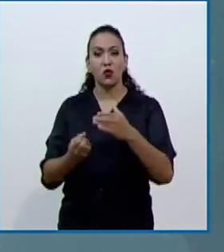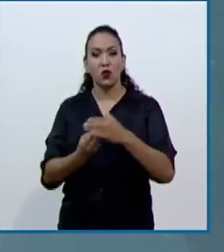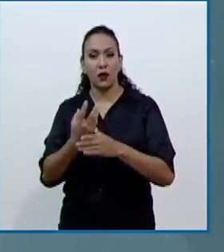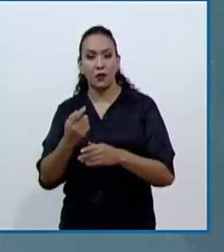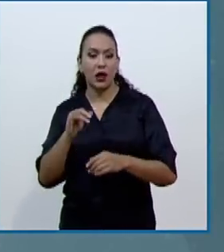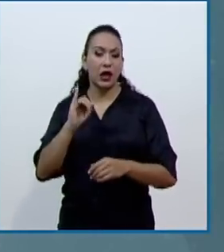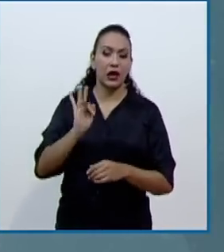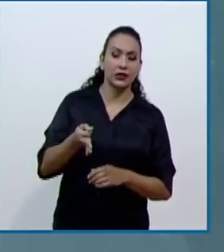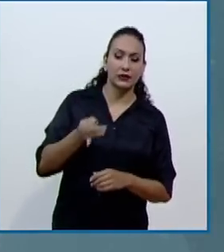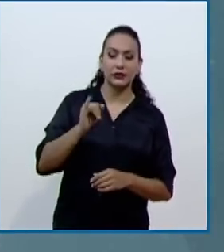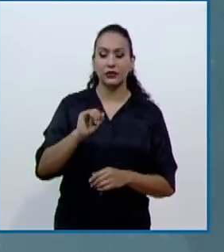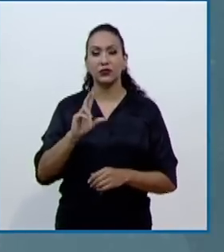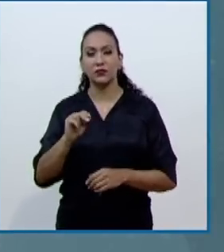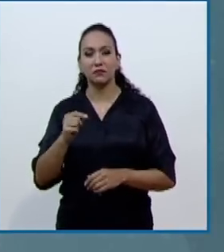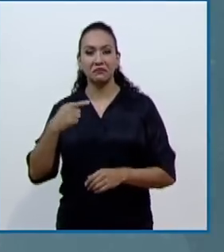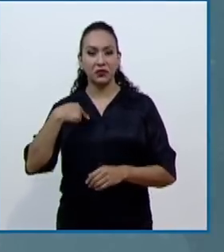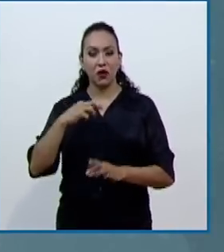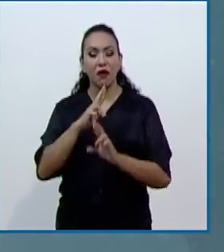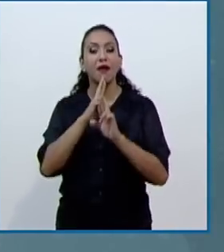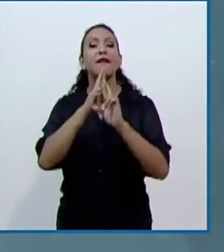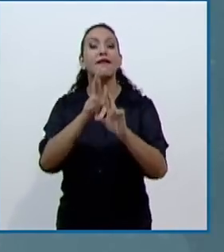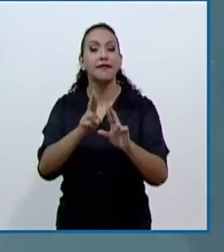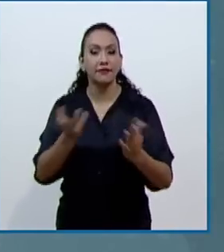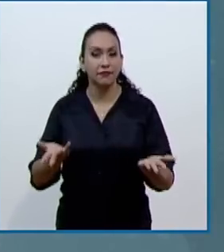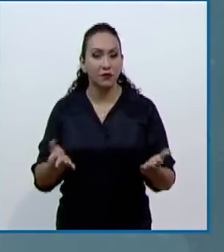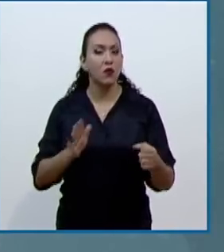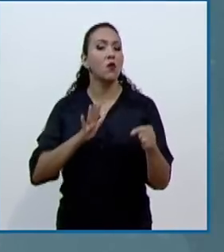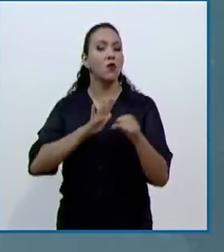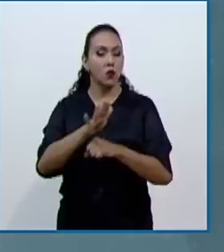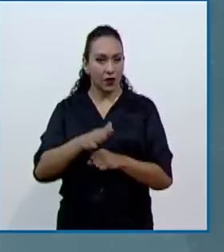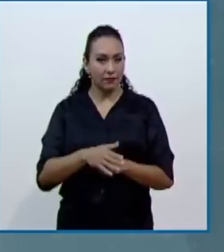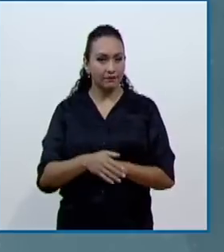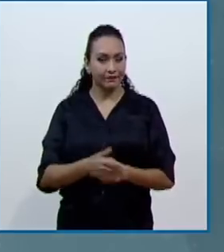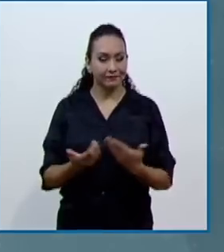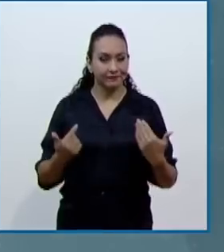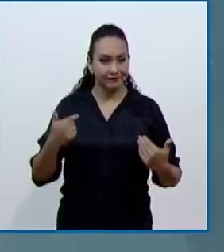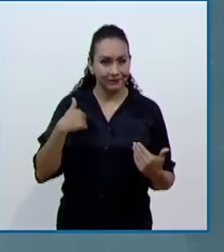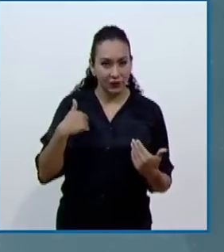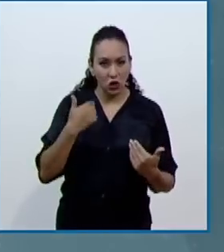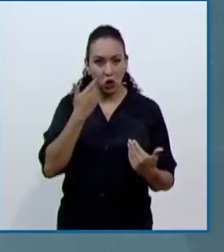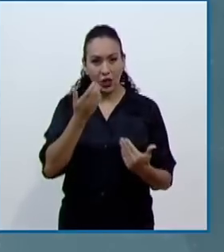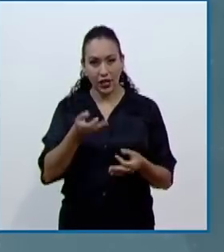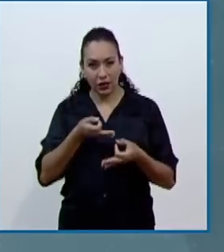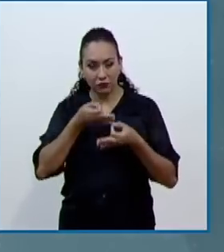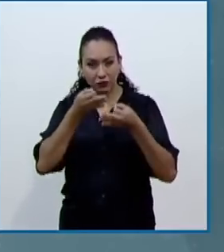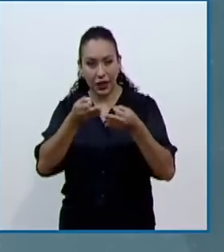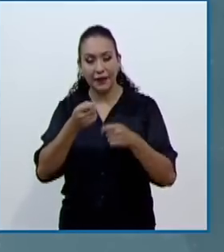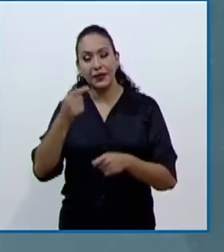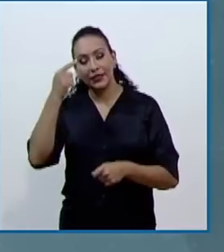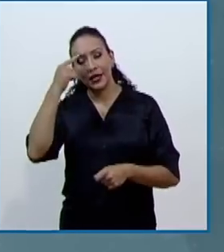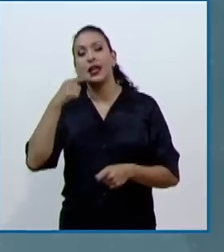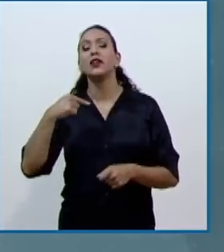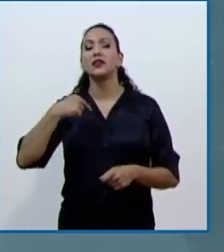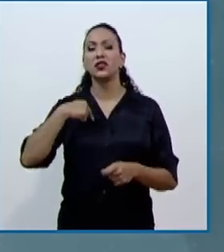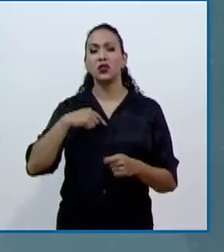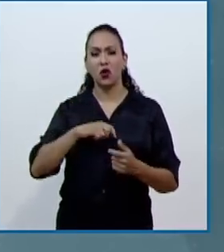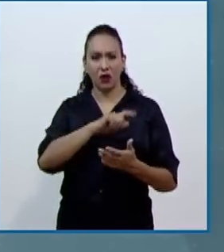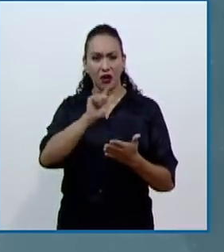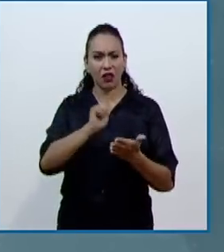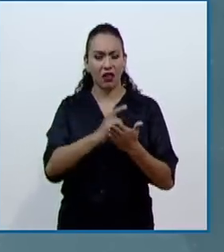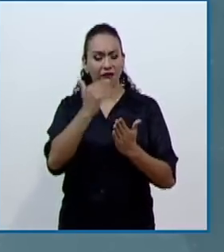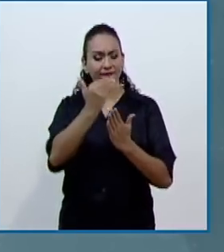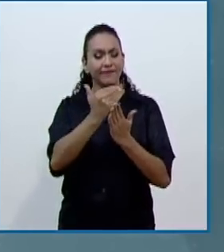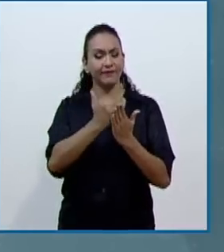declinamos. Respondo cumplidamente a tal requerimiento, sin que implique una convalidación tácita a un conjunto normativo que se